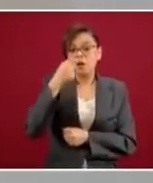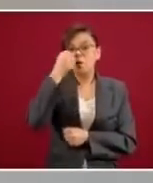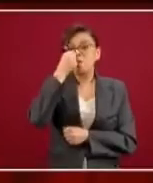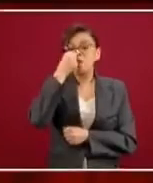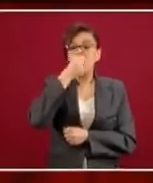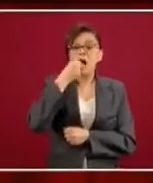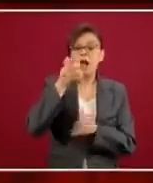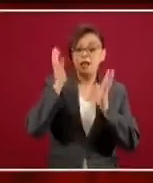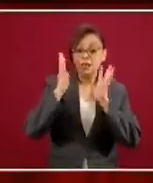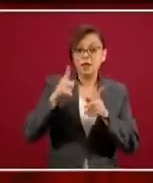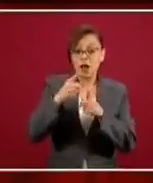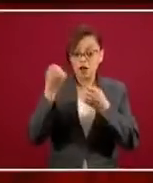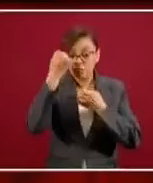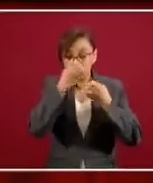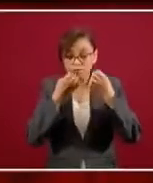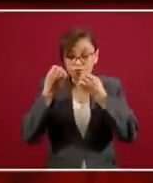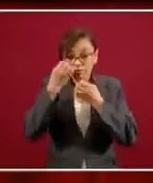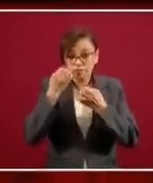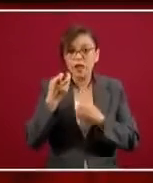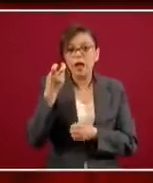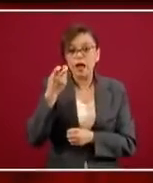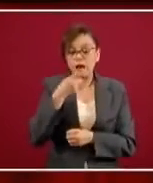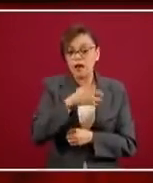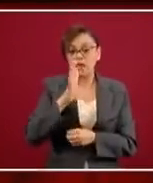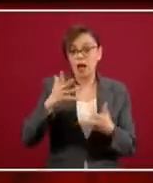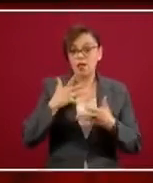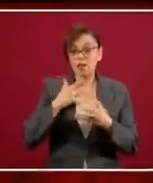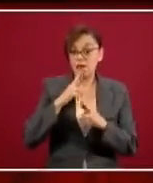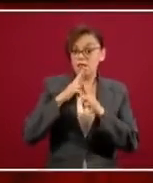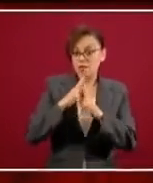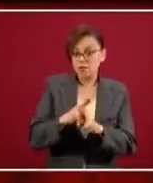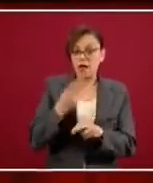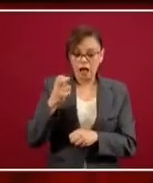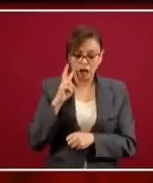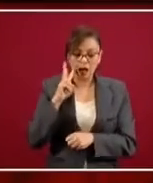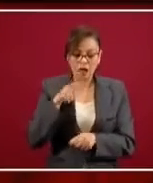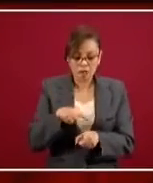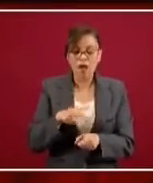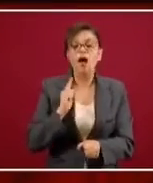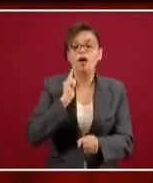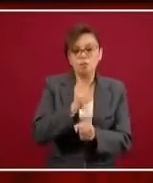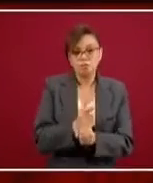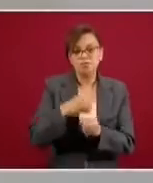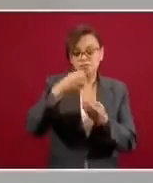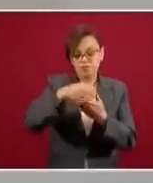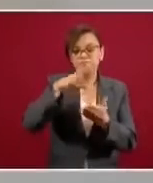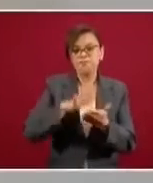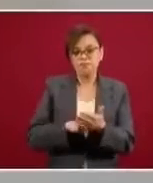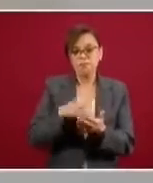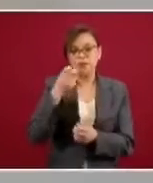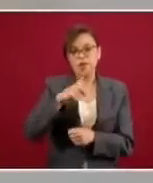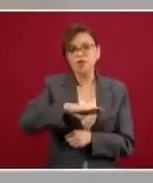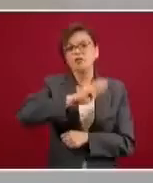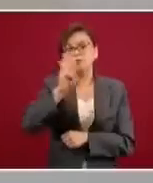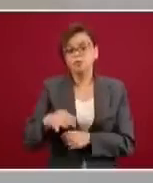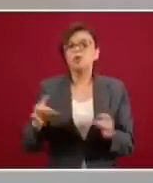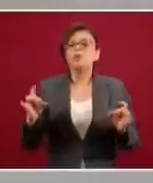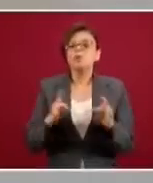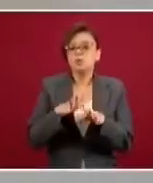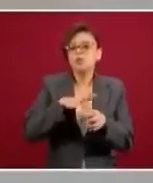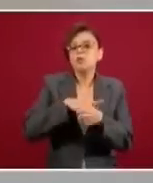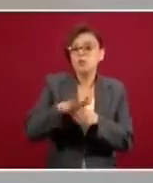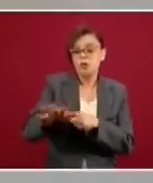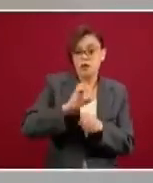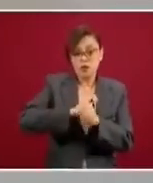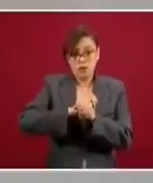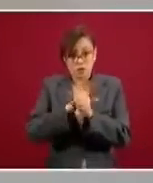sale el resultado, se clasifica la muerte como de la causa correspondiente, ya sea por COVID, por influenza o por alguna otra